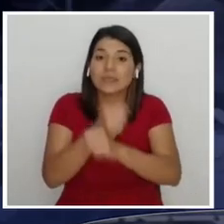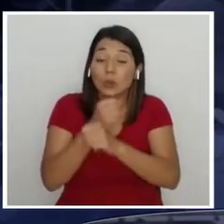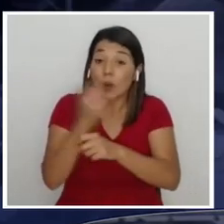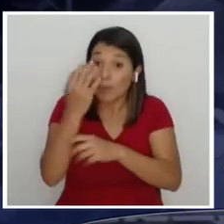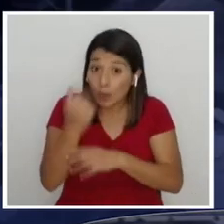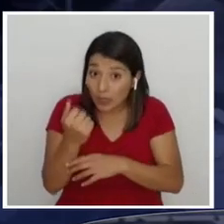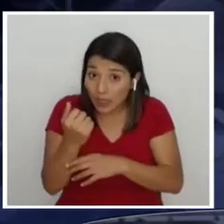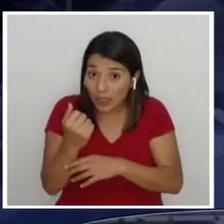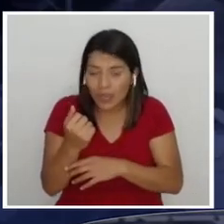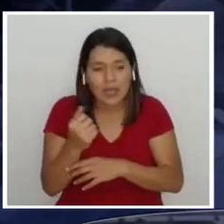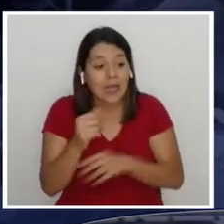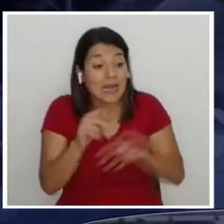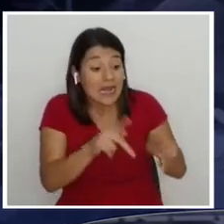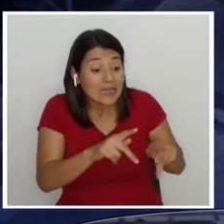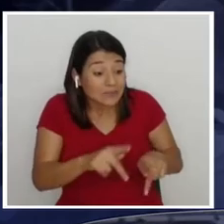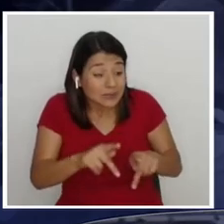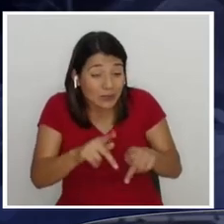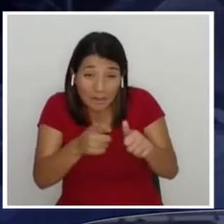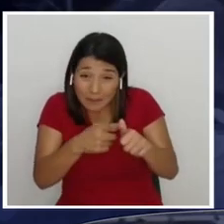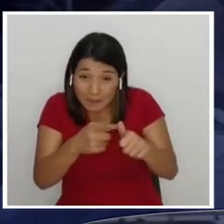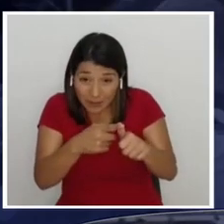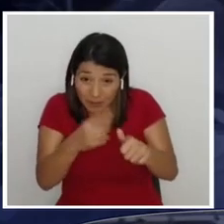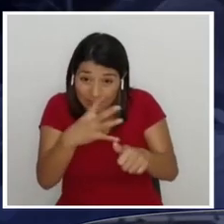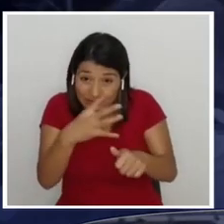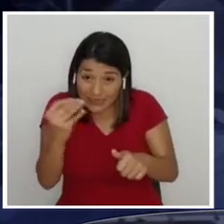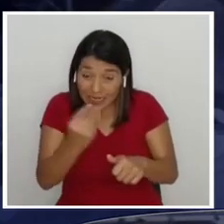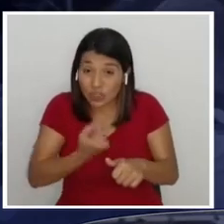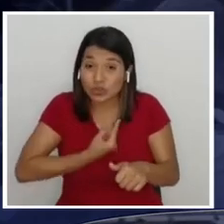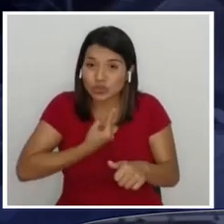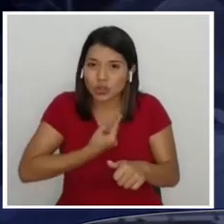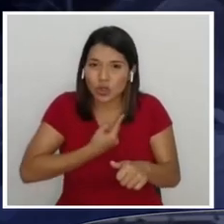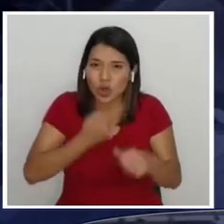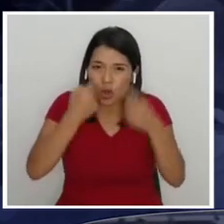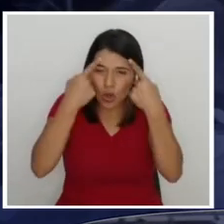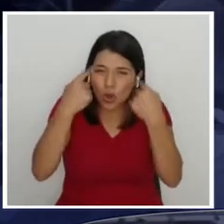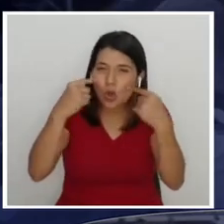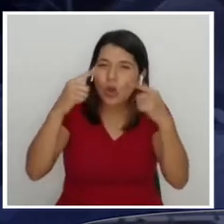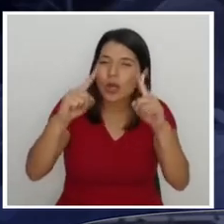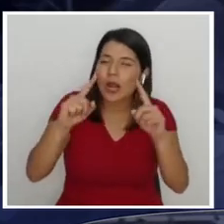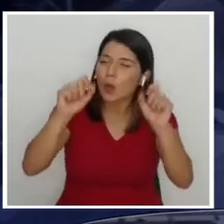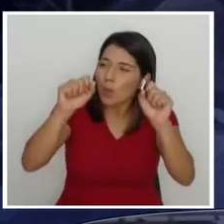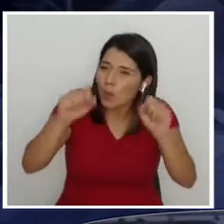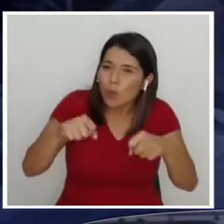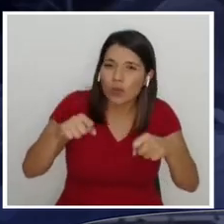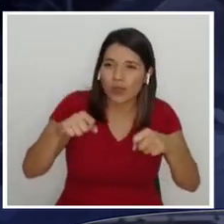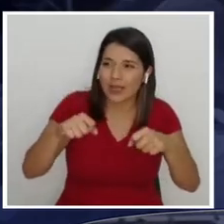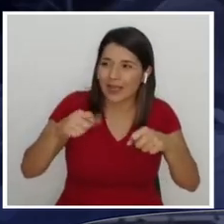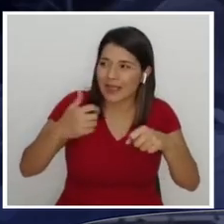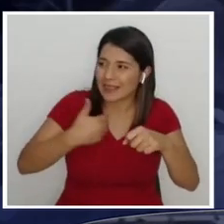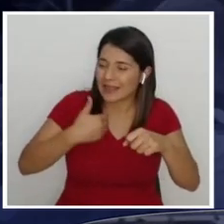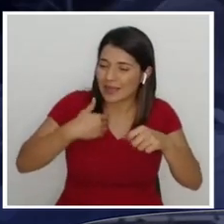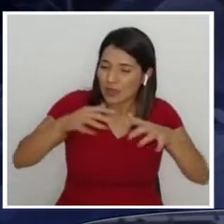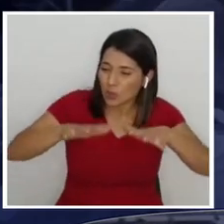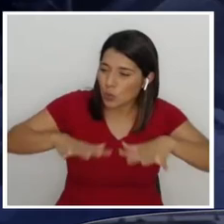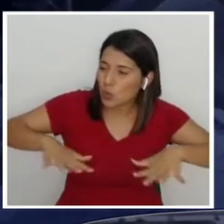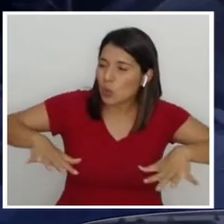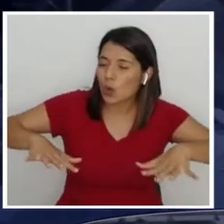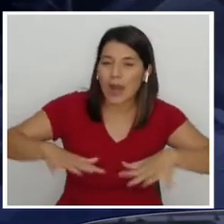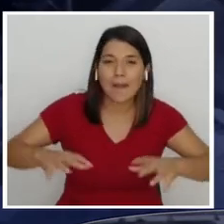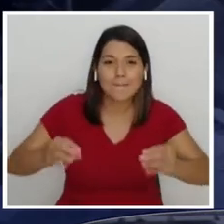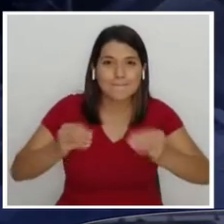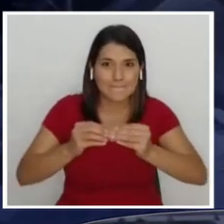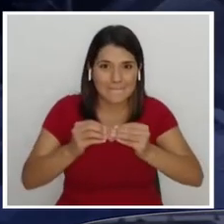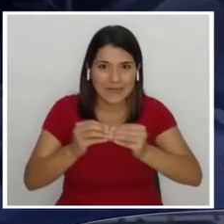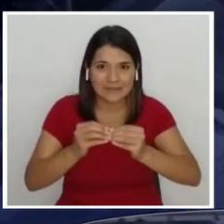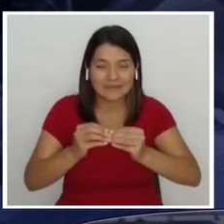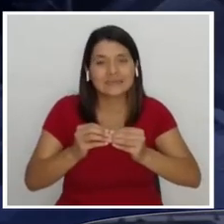primeros momentos, pues lograron acceder a un ambiente más estable y atención inmediata. Pero las personas